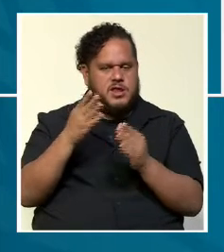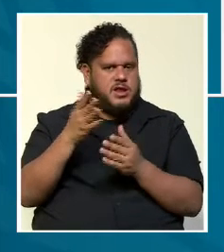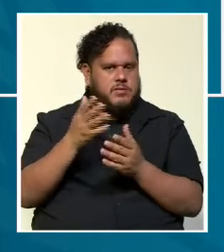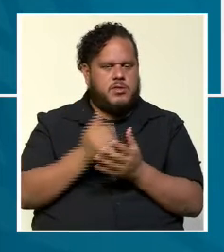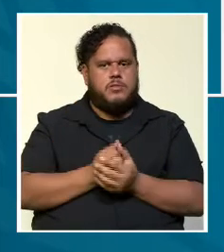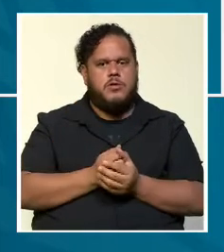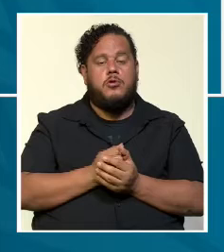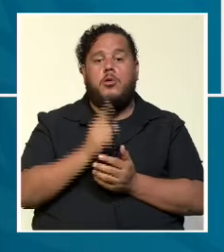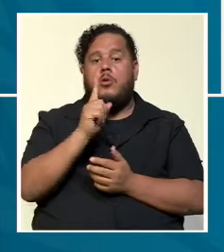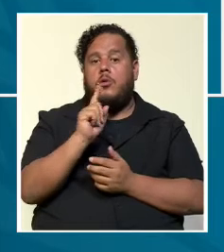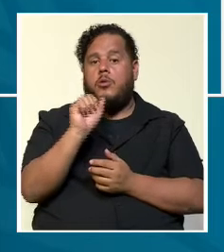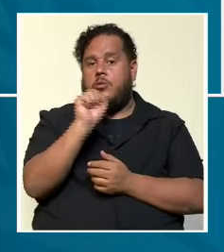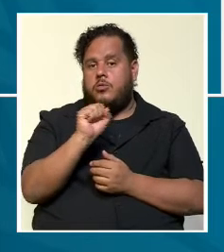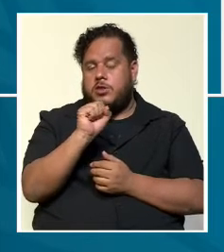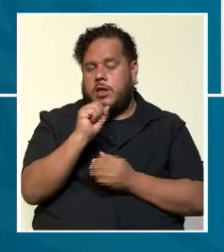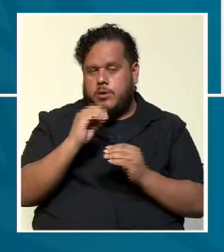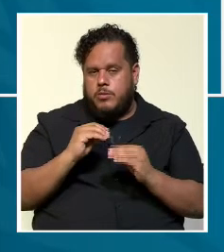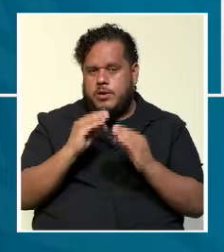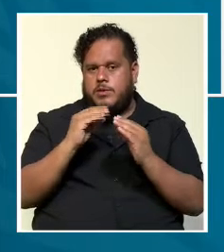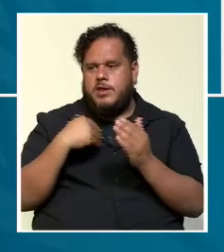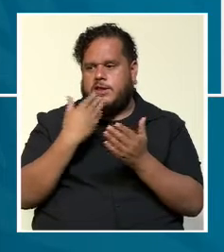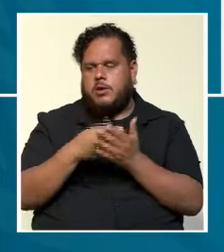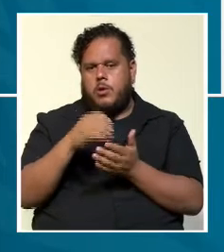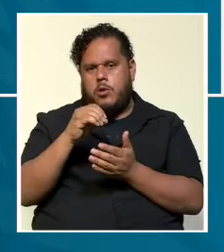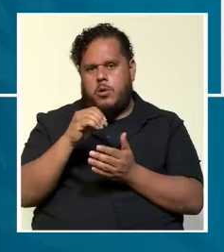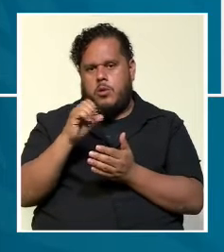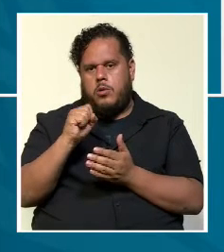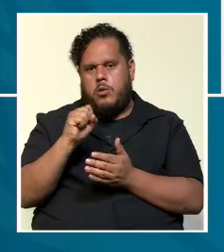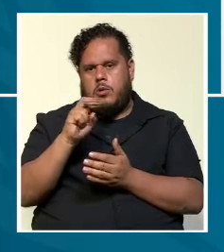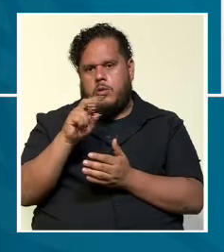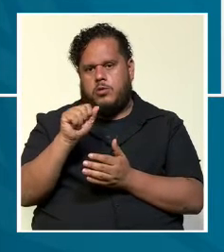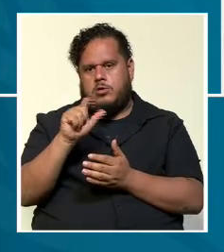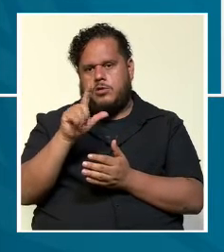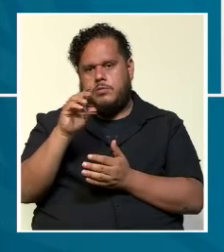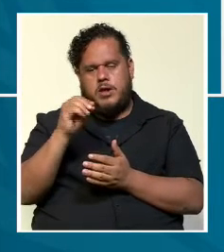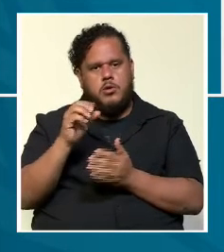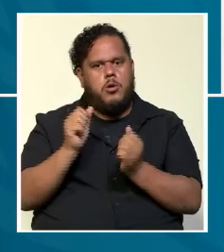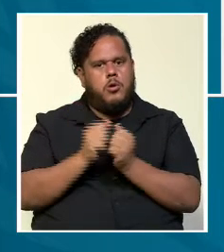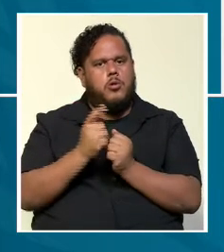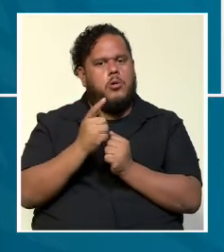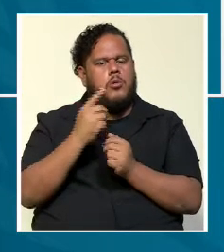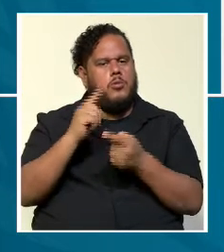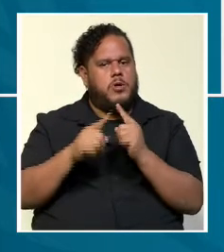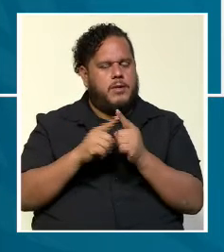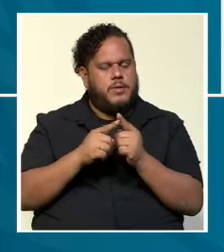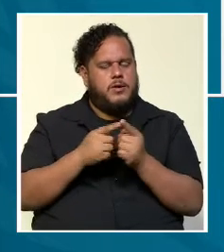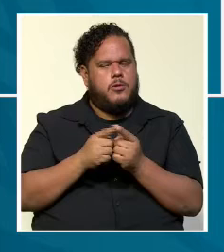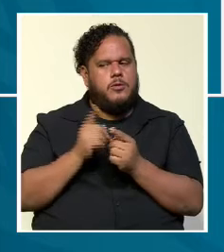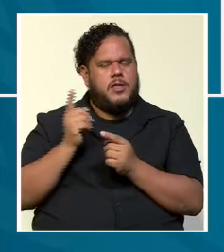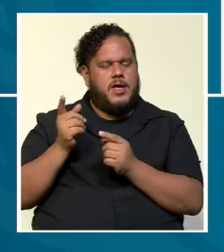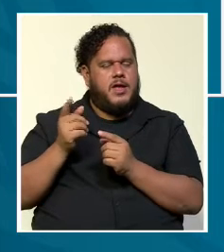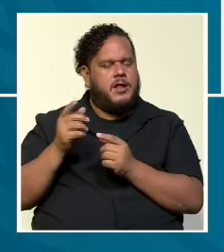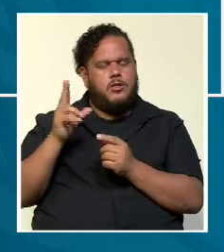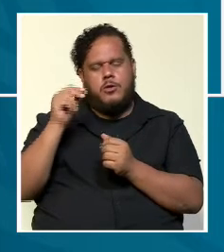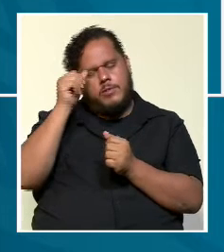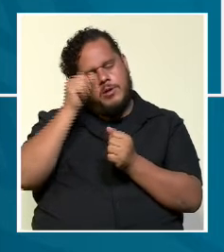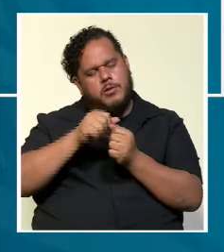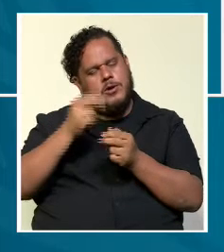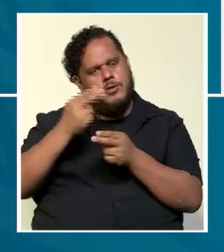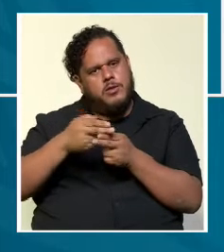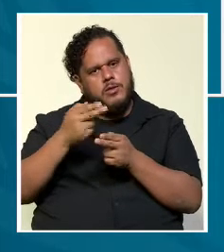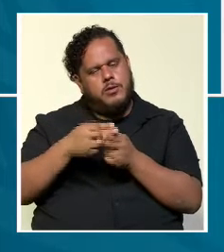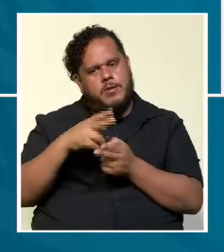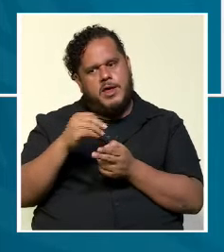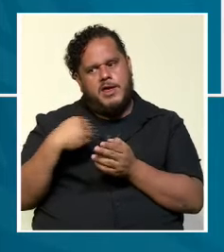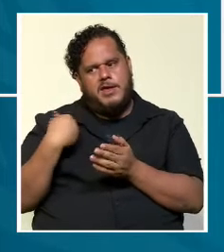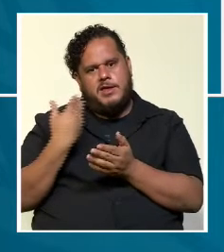así. Un sábado por la mañana llegó Osvaldo con un amigo, de hecho, un gran amigo de Osvaldo, que no recuerdo ahorita el nombre,